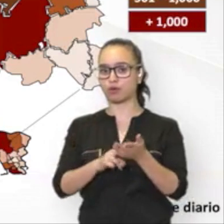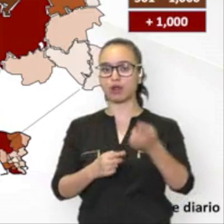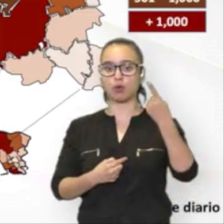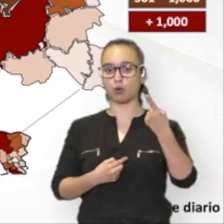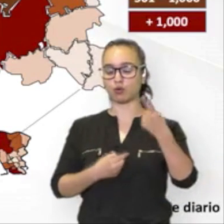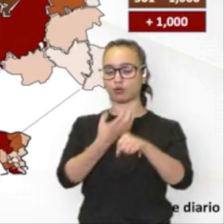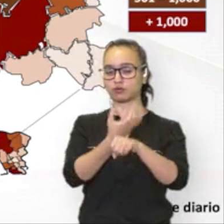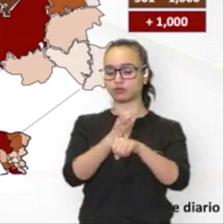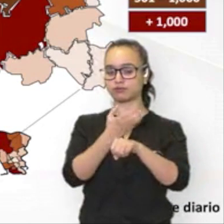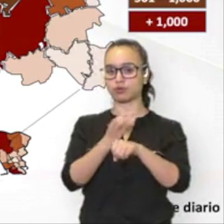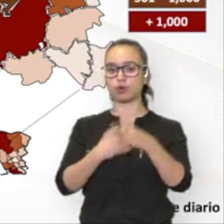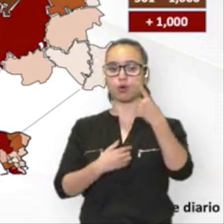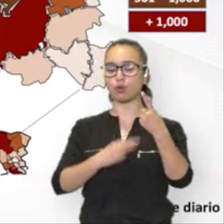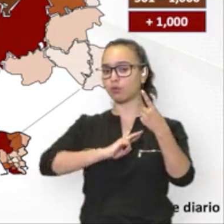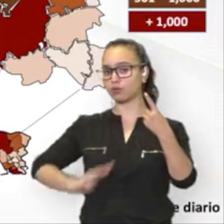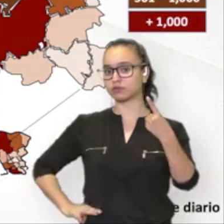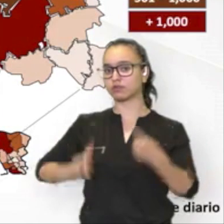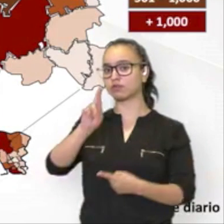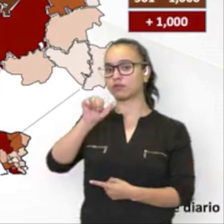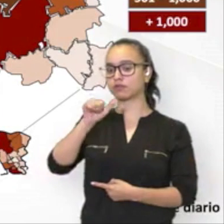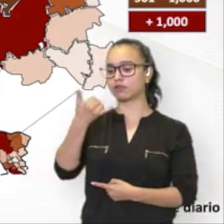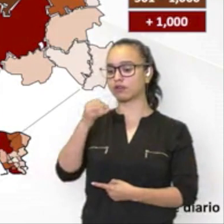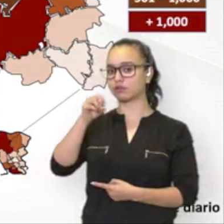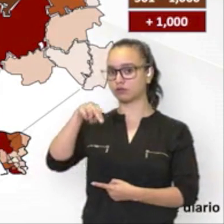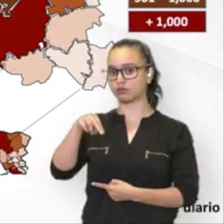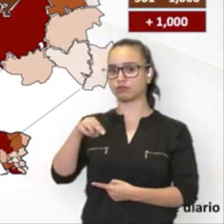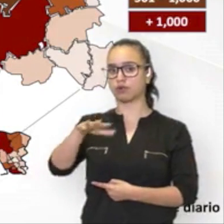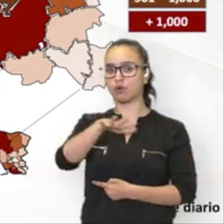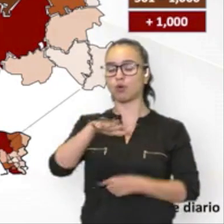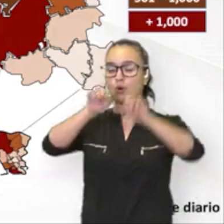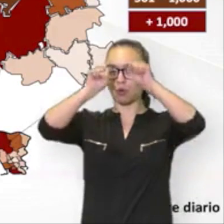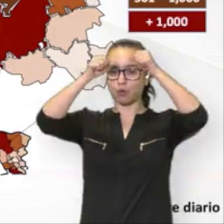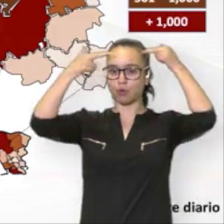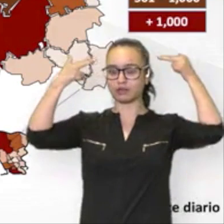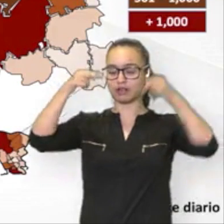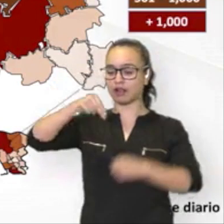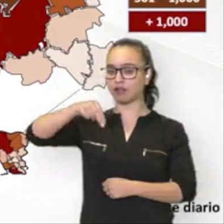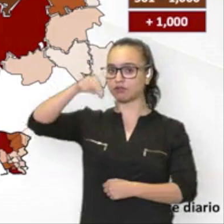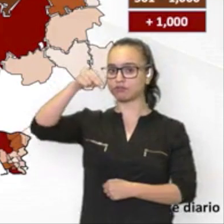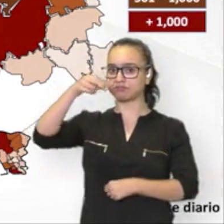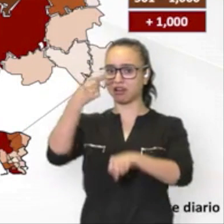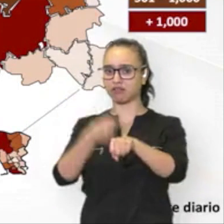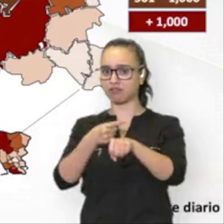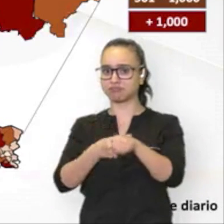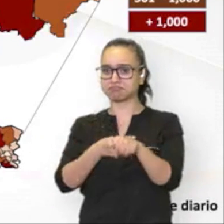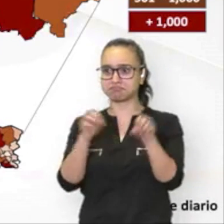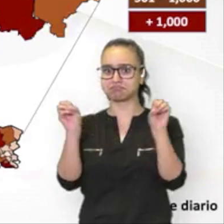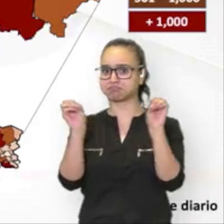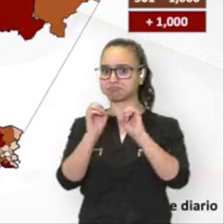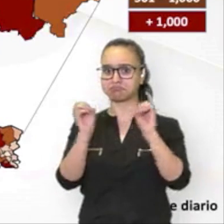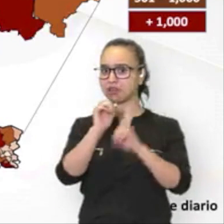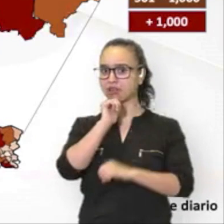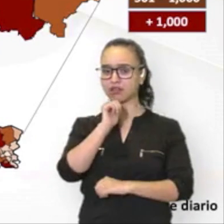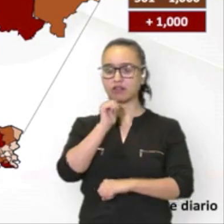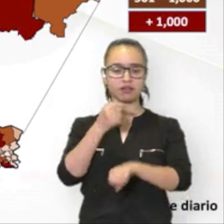y uno en el municipio de rayón mientras que en la zona de la huasteca esta ocasión la parte norte no está presentando casos no se tiene